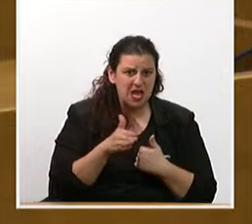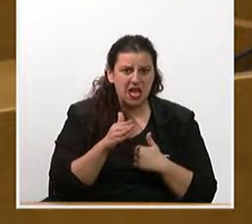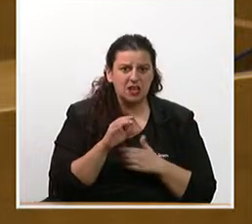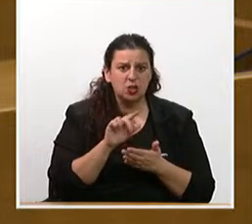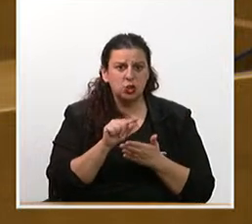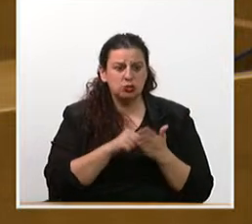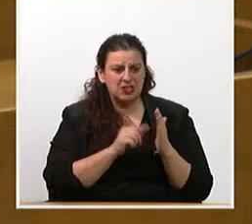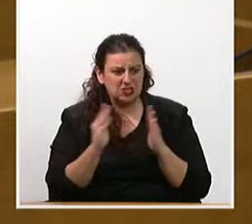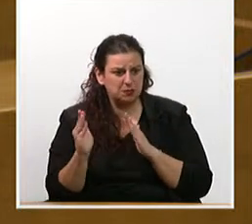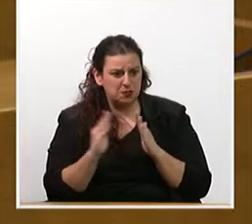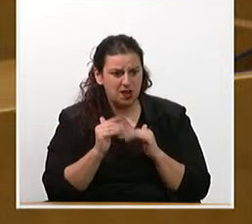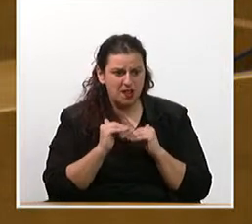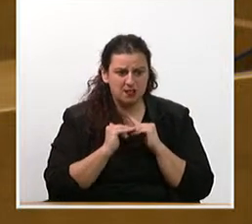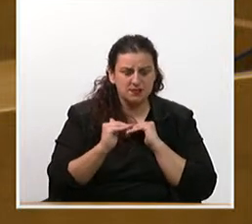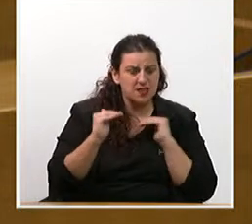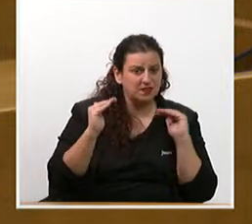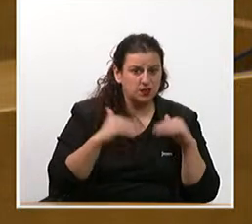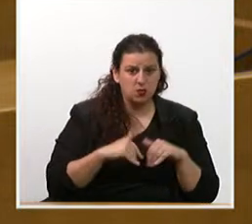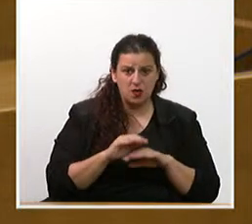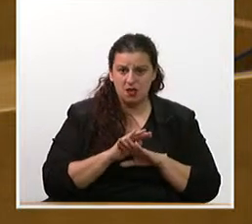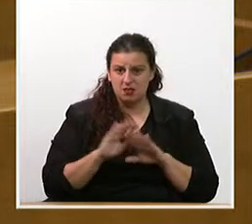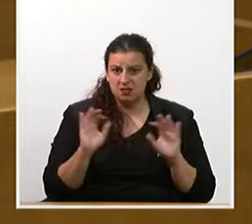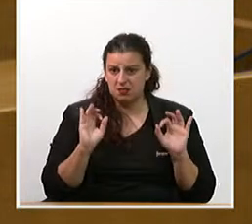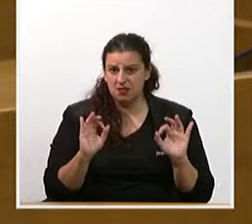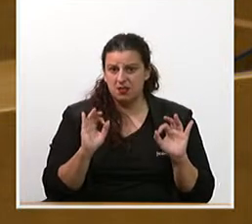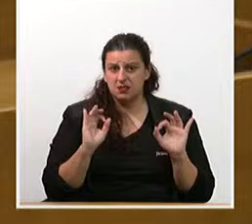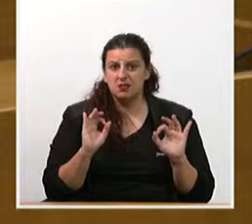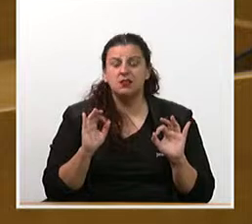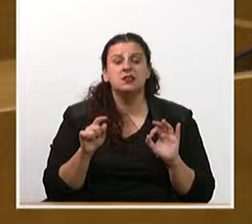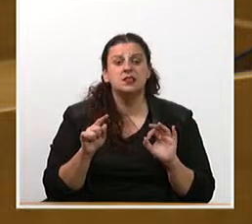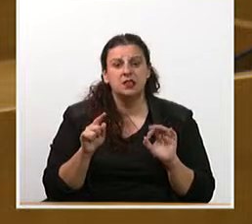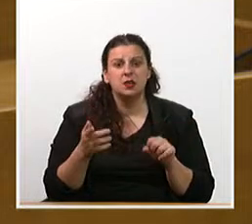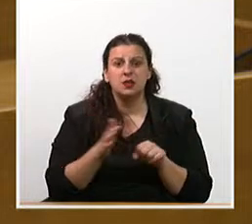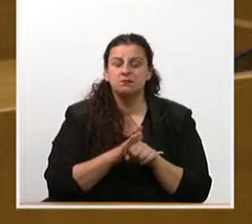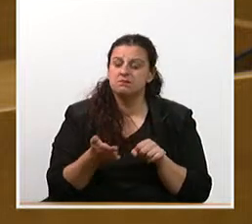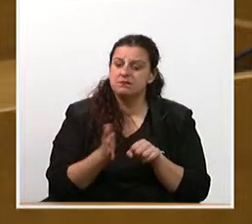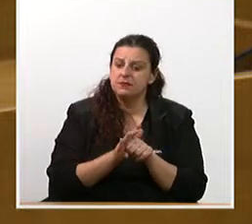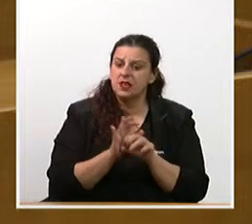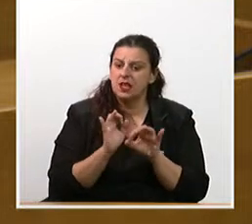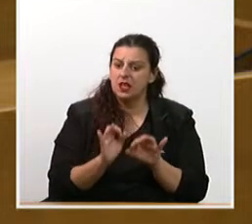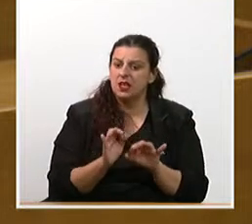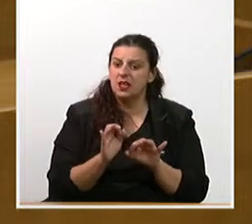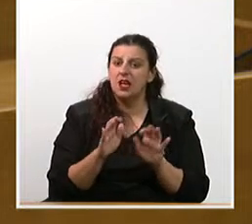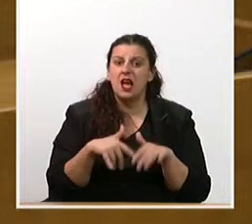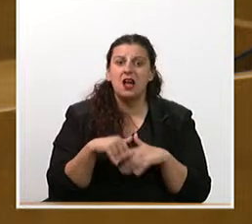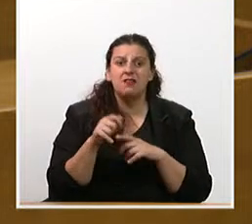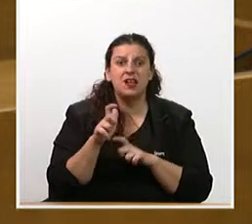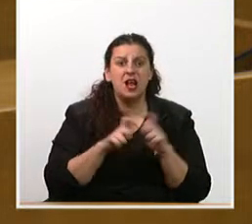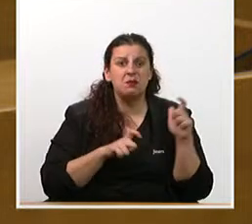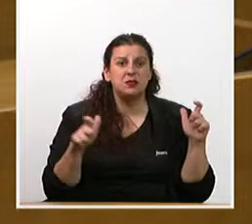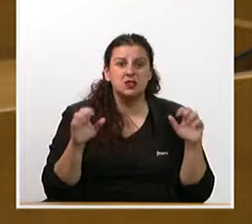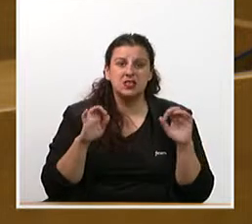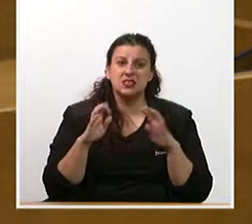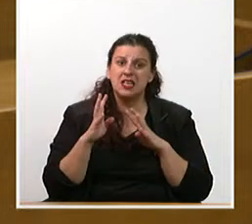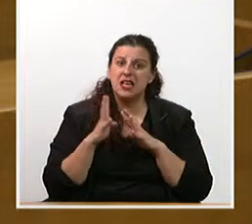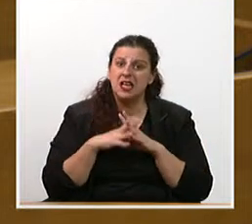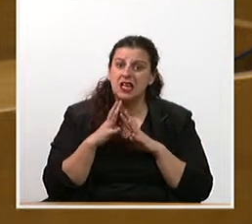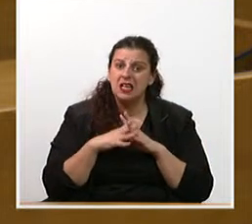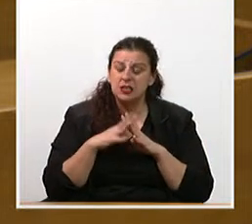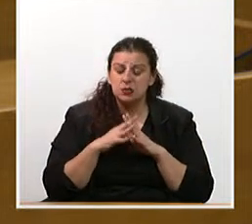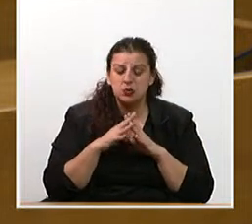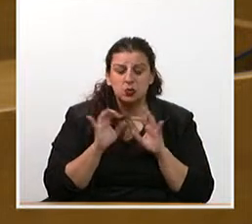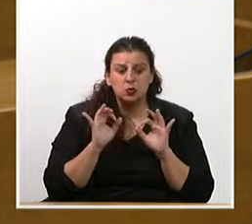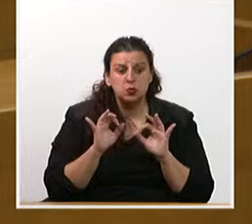inestabilidad campan por doquier abundan los parches con refuerzos que se convierten en personal estructural hay por